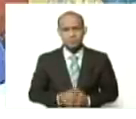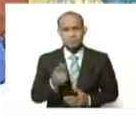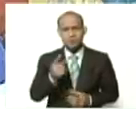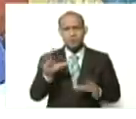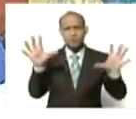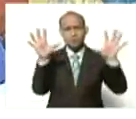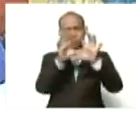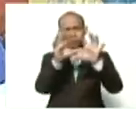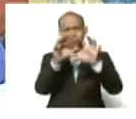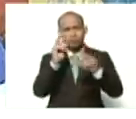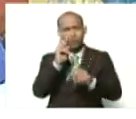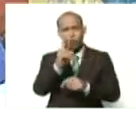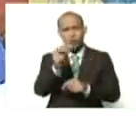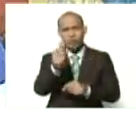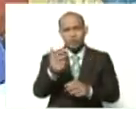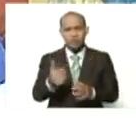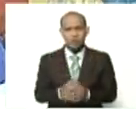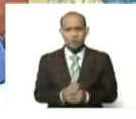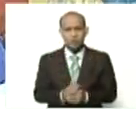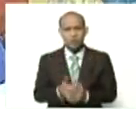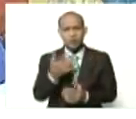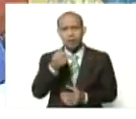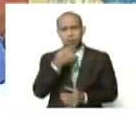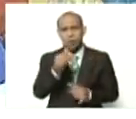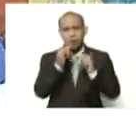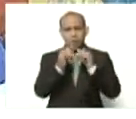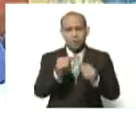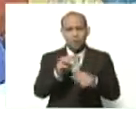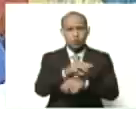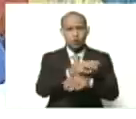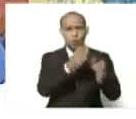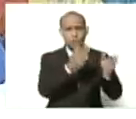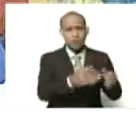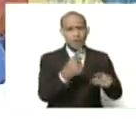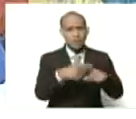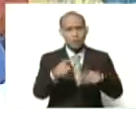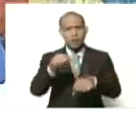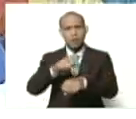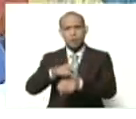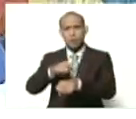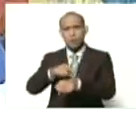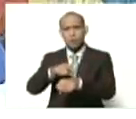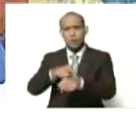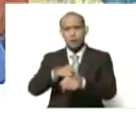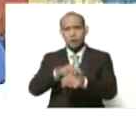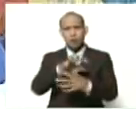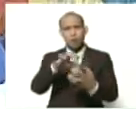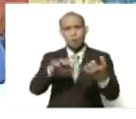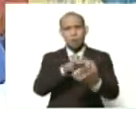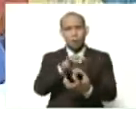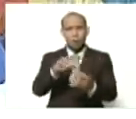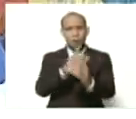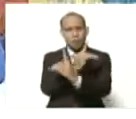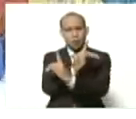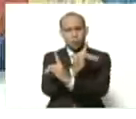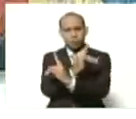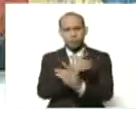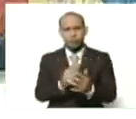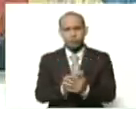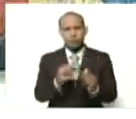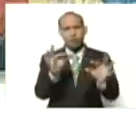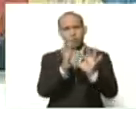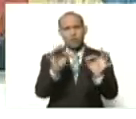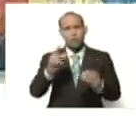congela la imagen. Tiene buena información la ministra, pero en este momento tenemos congelada la imagen. No hay una forma,